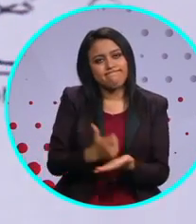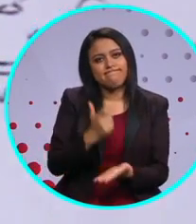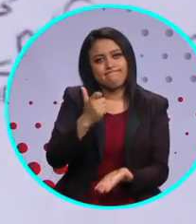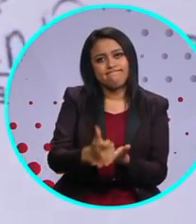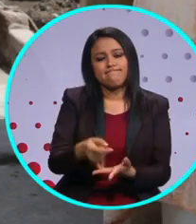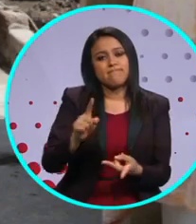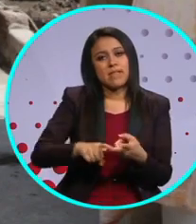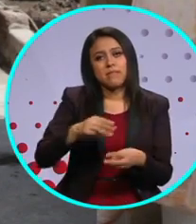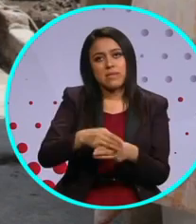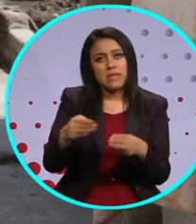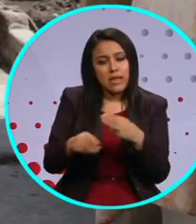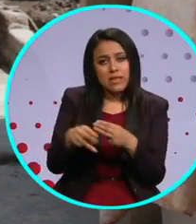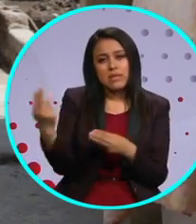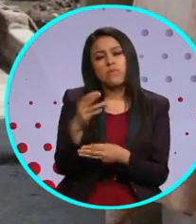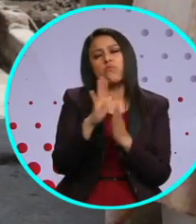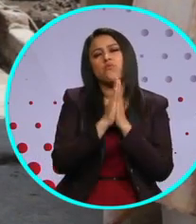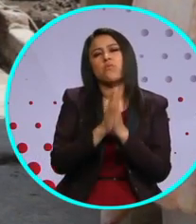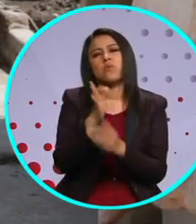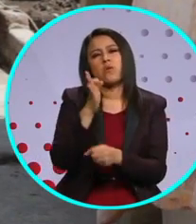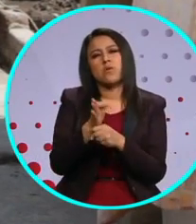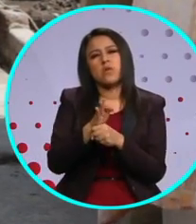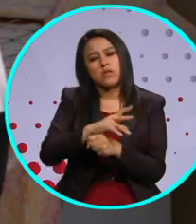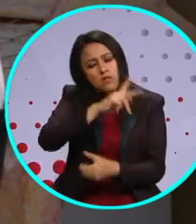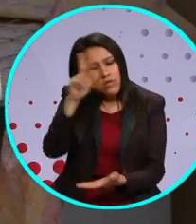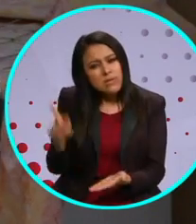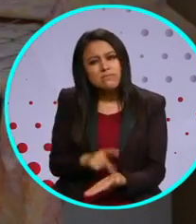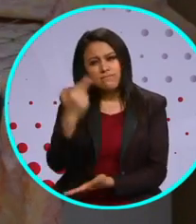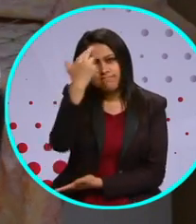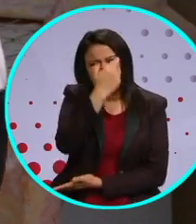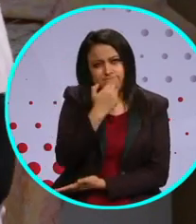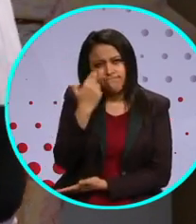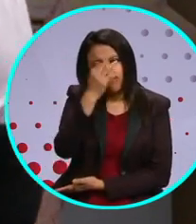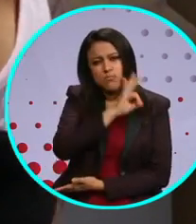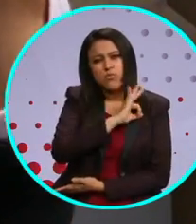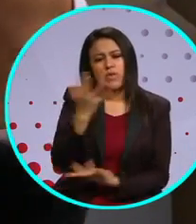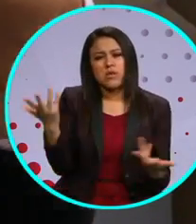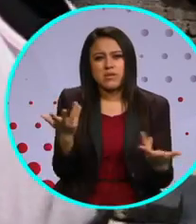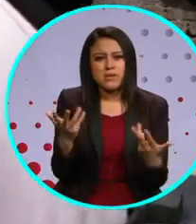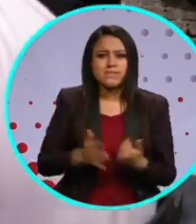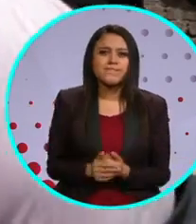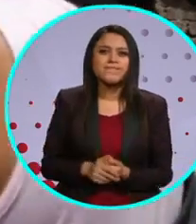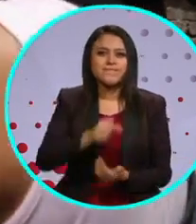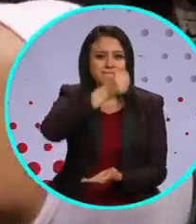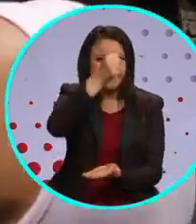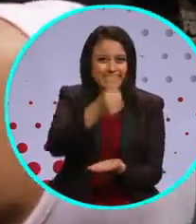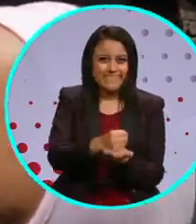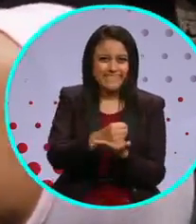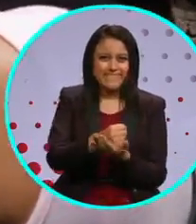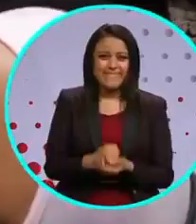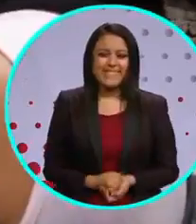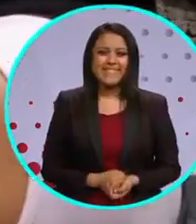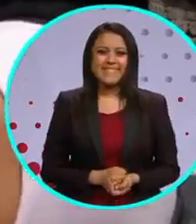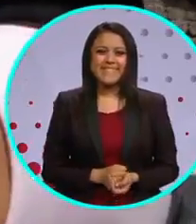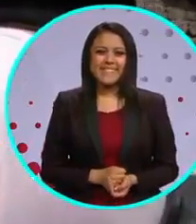material necesario, por lo que solicita una nueva valoración en el Hospital Valbuena. A quien corresponda.